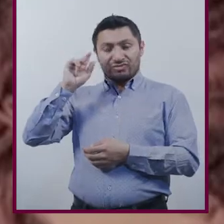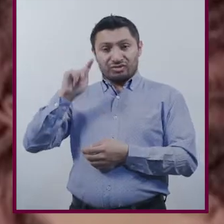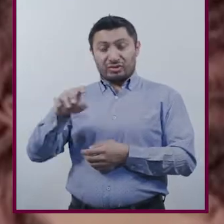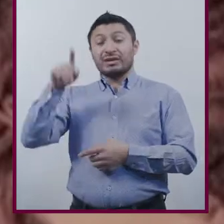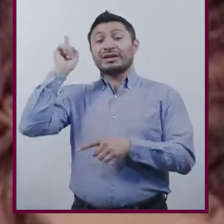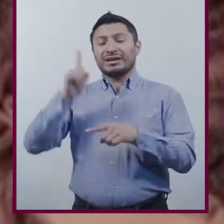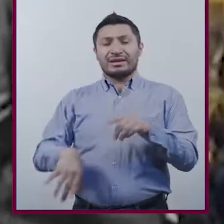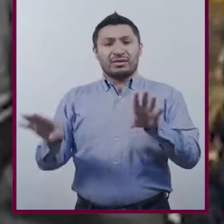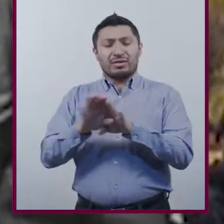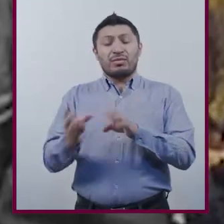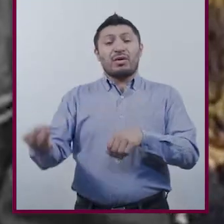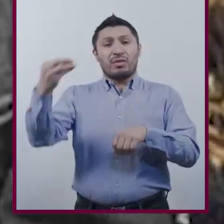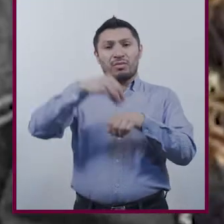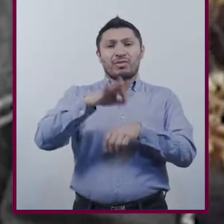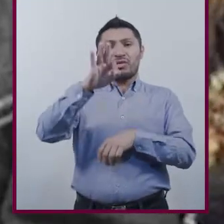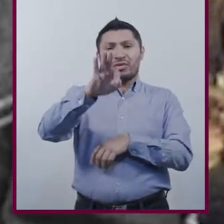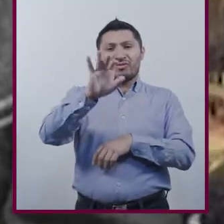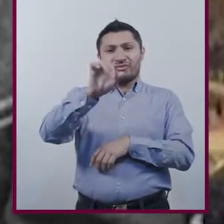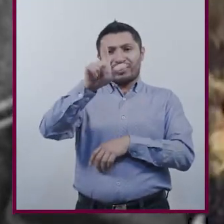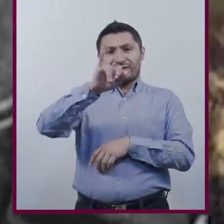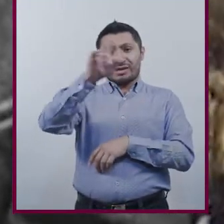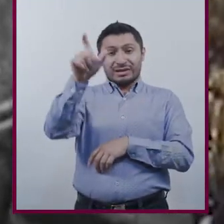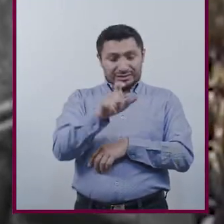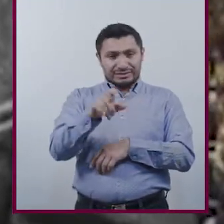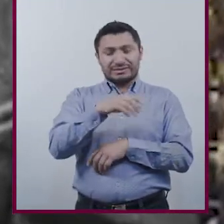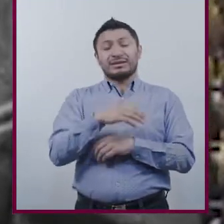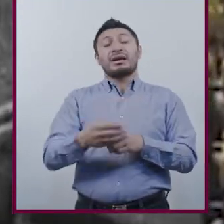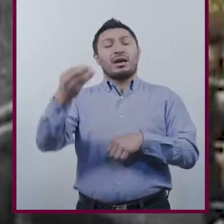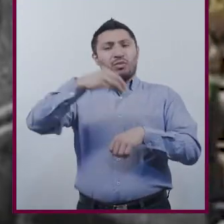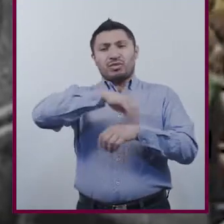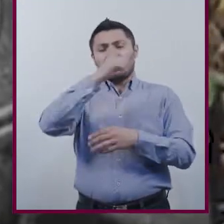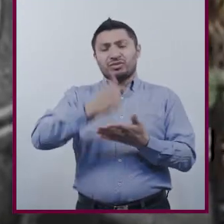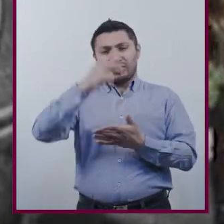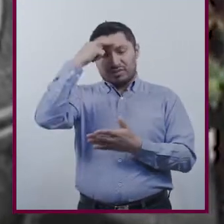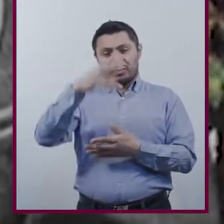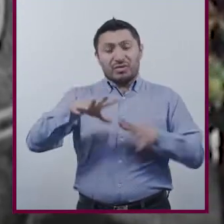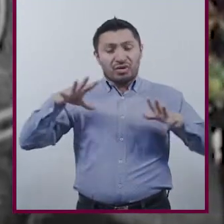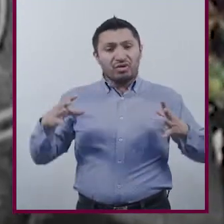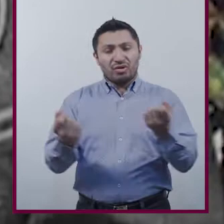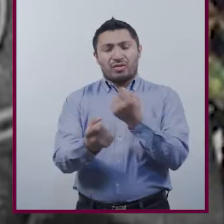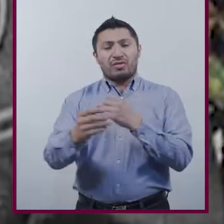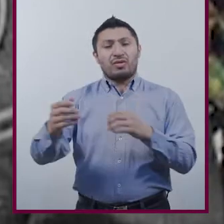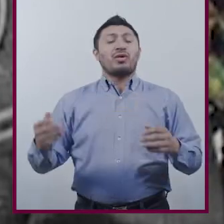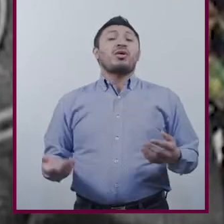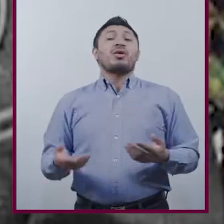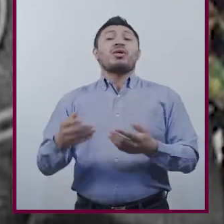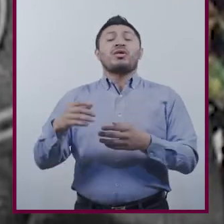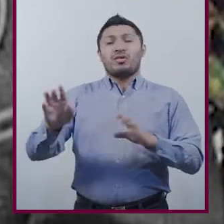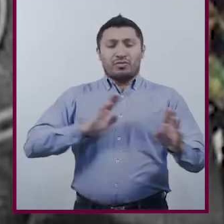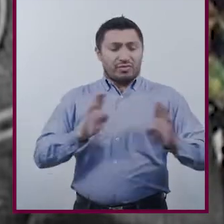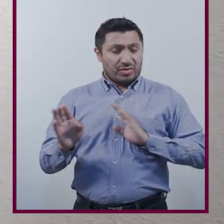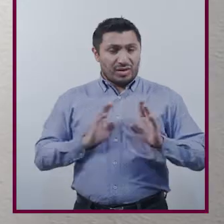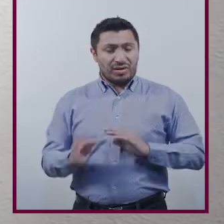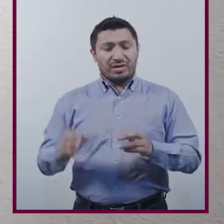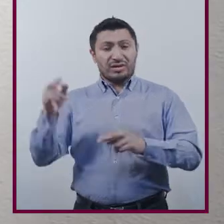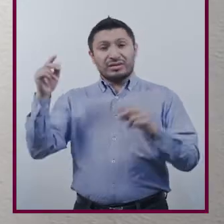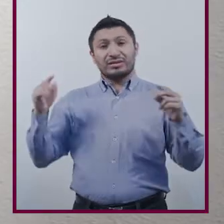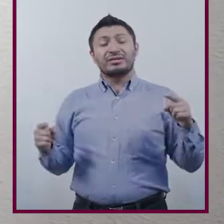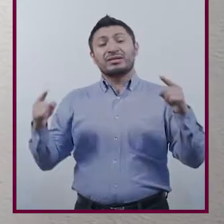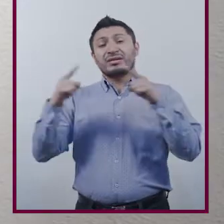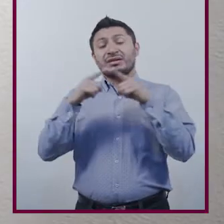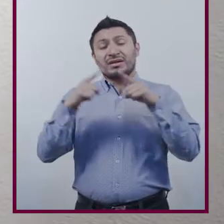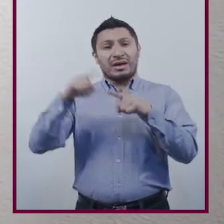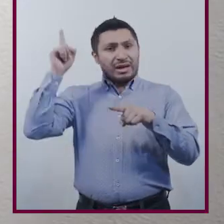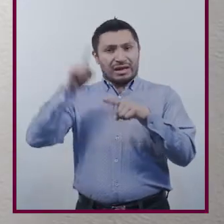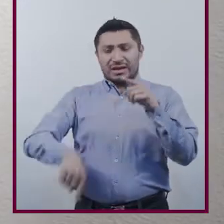como presidente a Félix Zuloaga, quien se estableció en la Ciudad de México y recuperó los fueros militares y eclesiásticos, y dejó sin